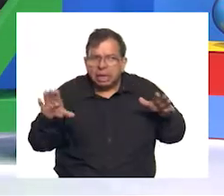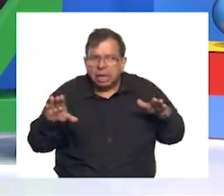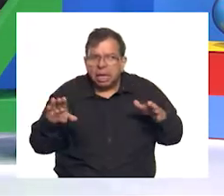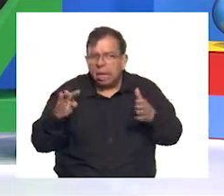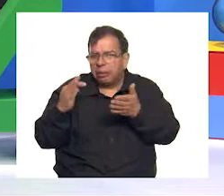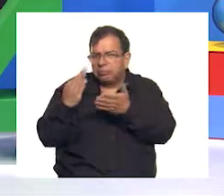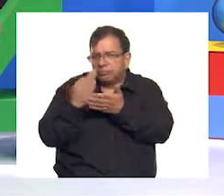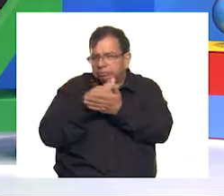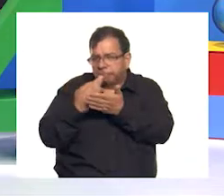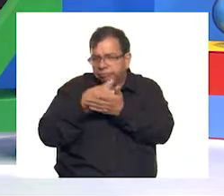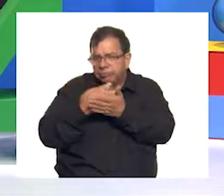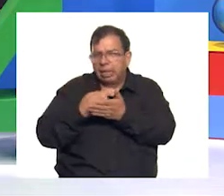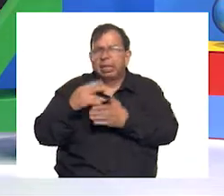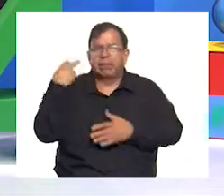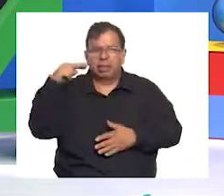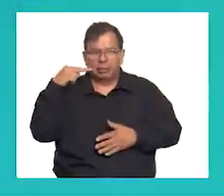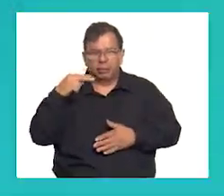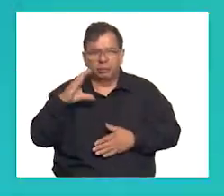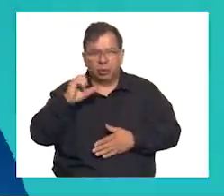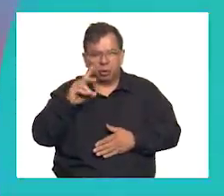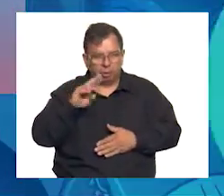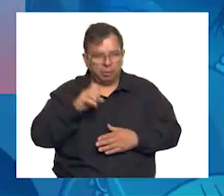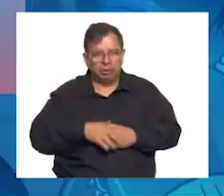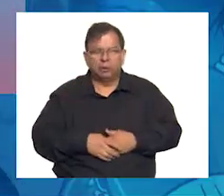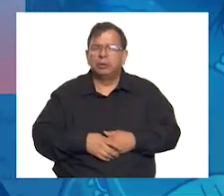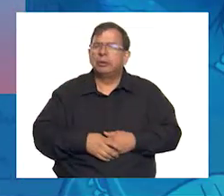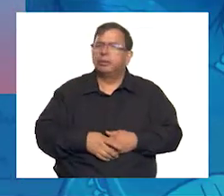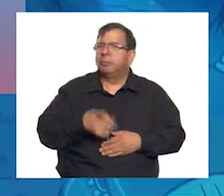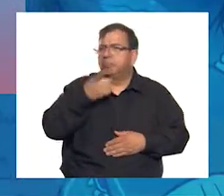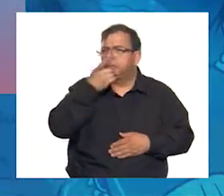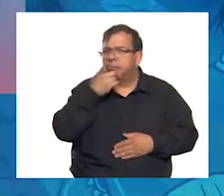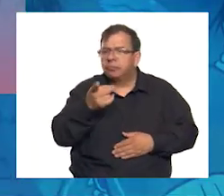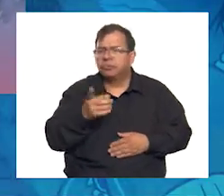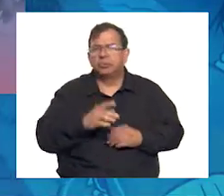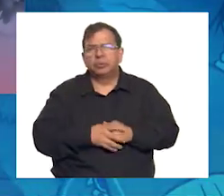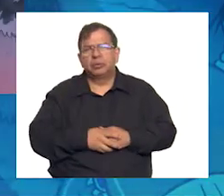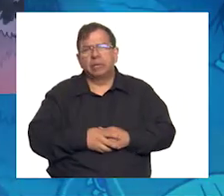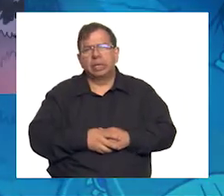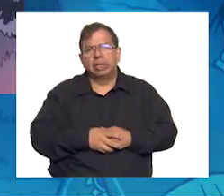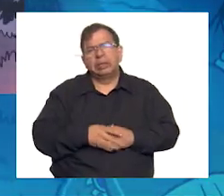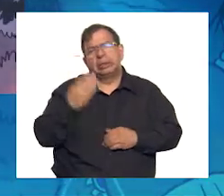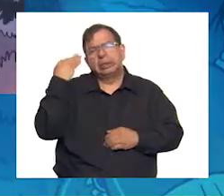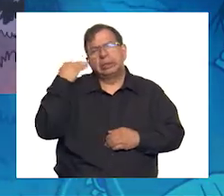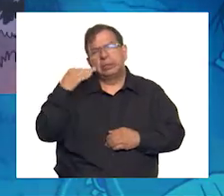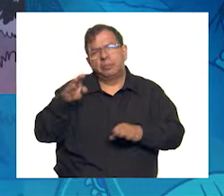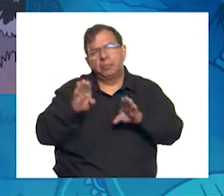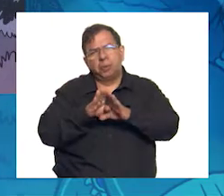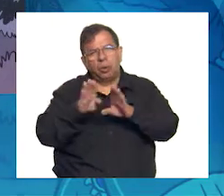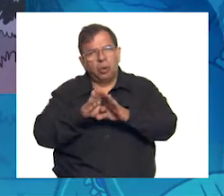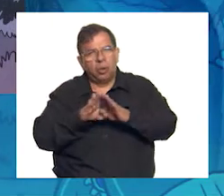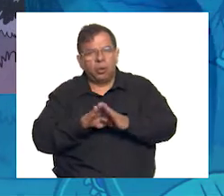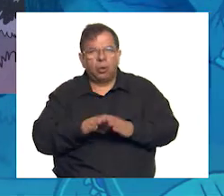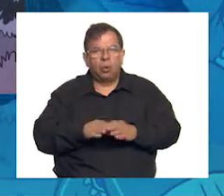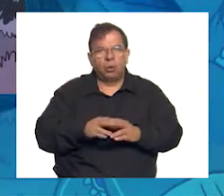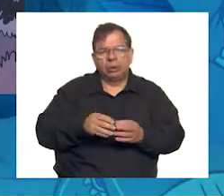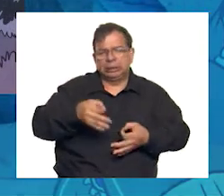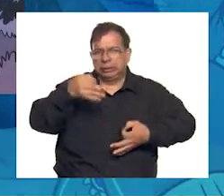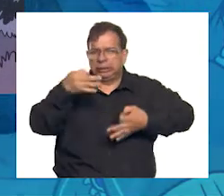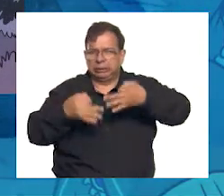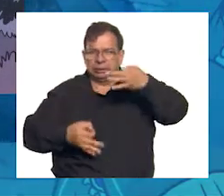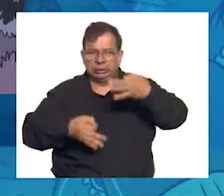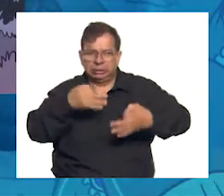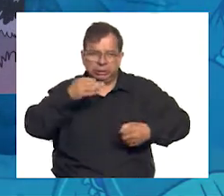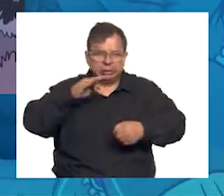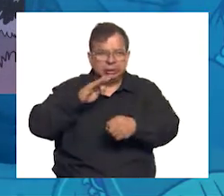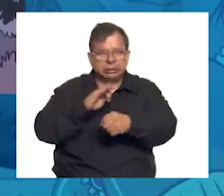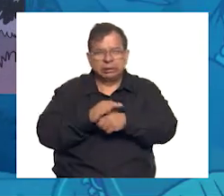de Córdoba. Dice así: cuenta la leyenda que durante la época de la Inquisición, en la ciudad de Córdoba,